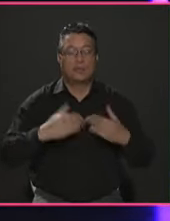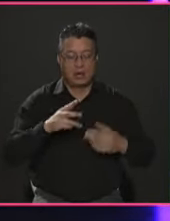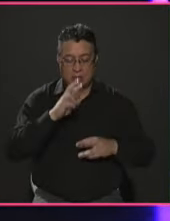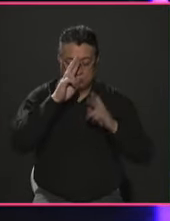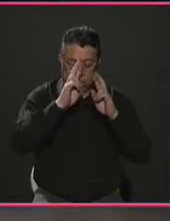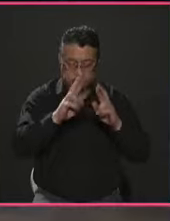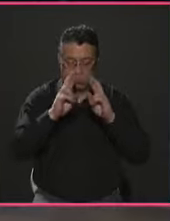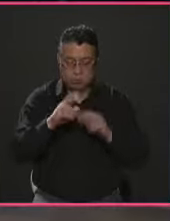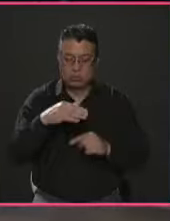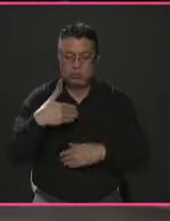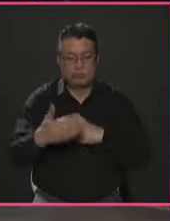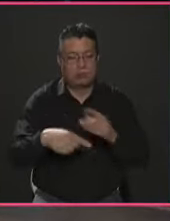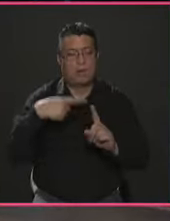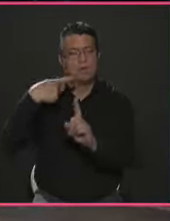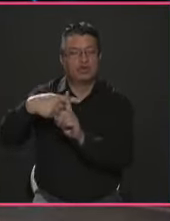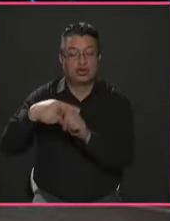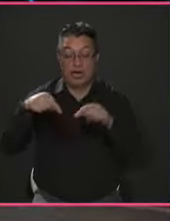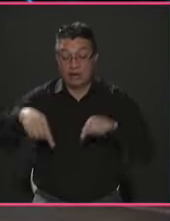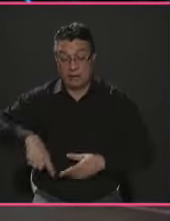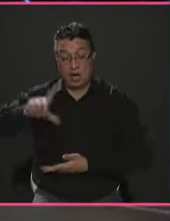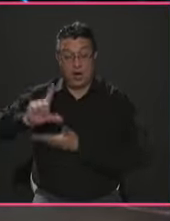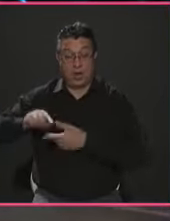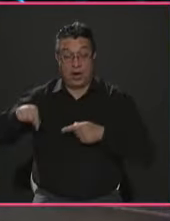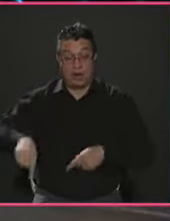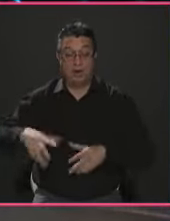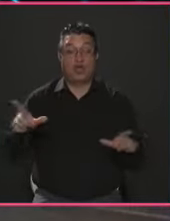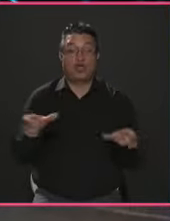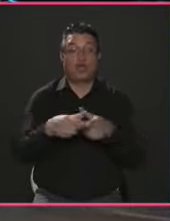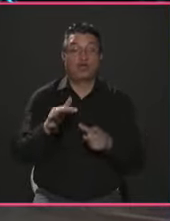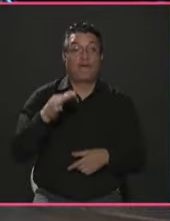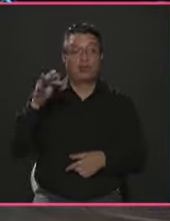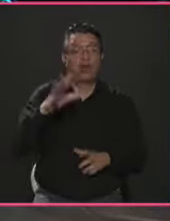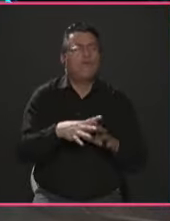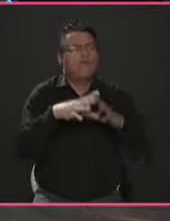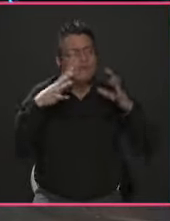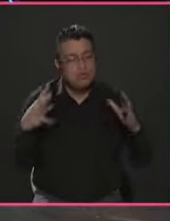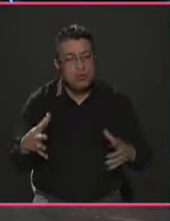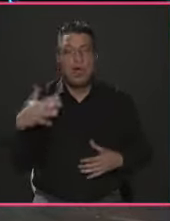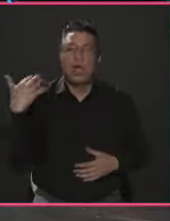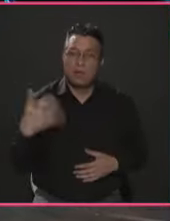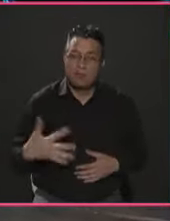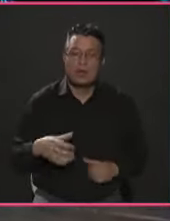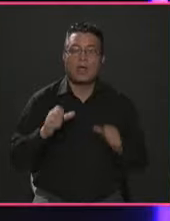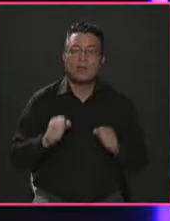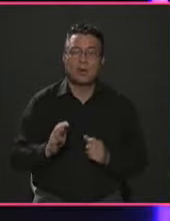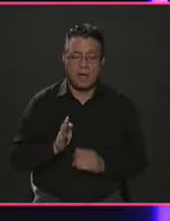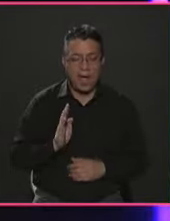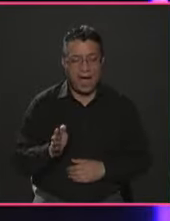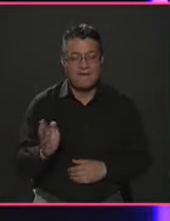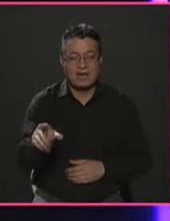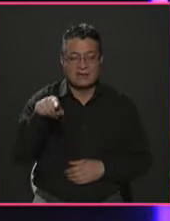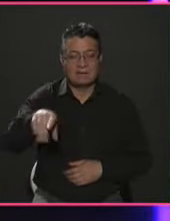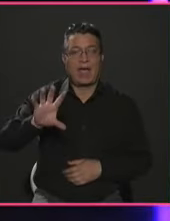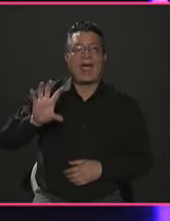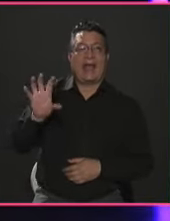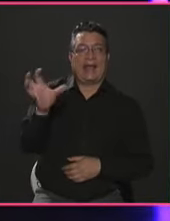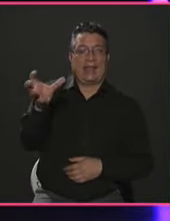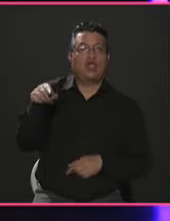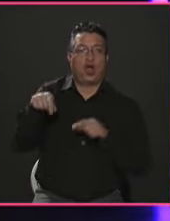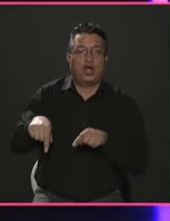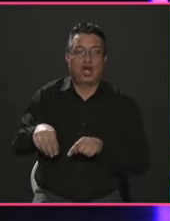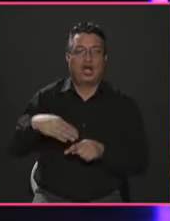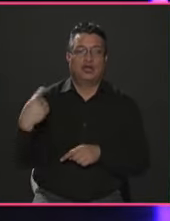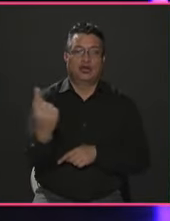próspero y espacios como este el del Congreso futuro son fundamentales para seguir avanzando en la región En esa dirección y por